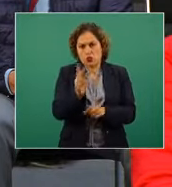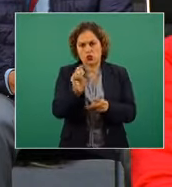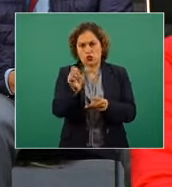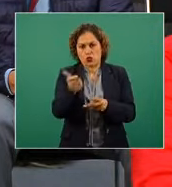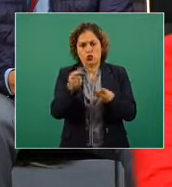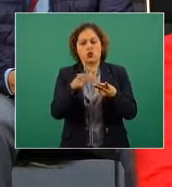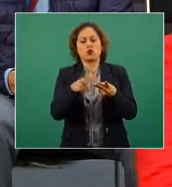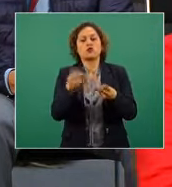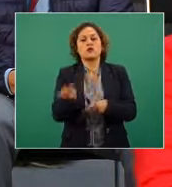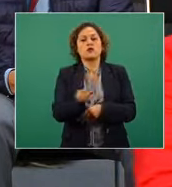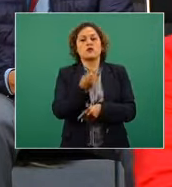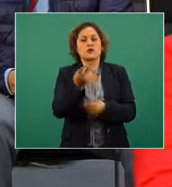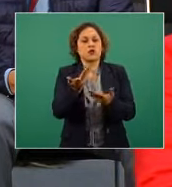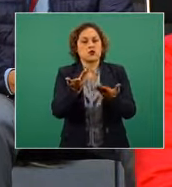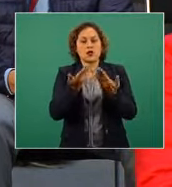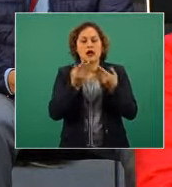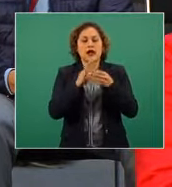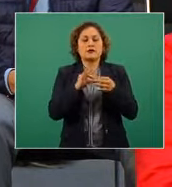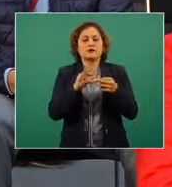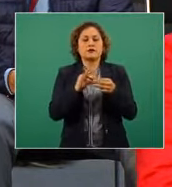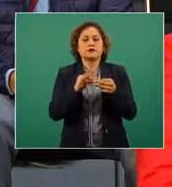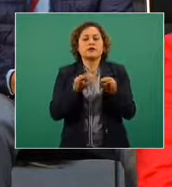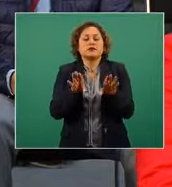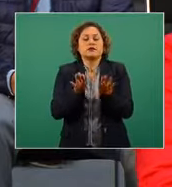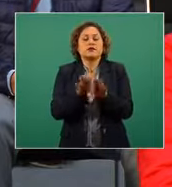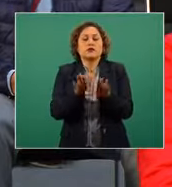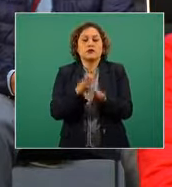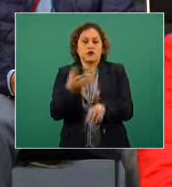el abasto de la vacuna contra la